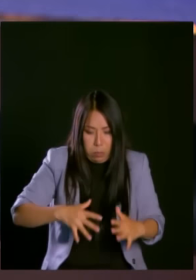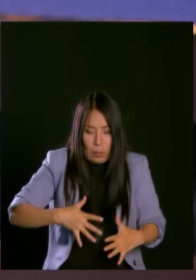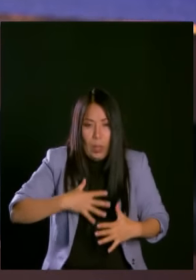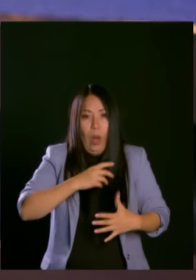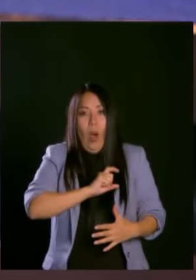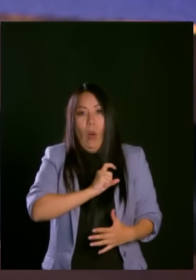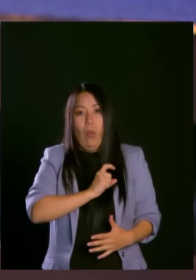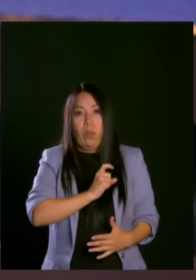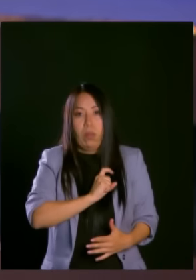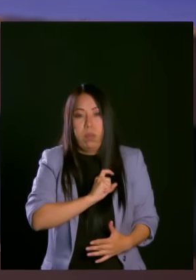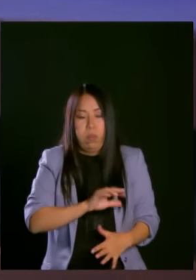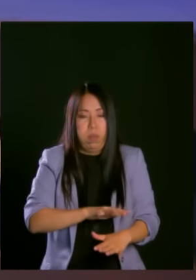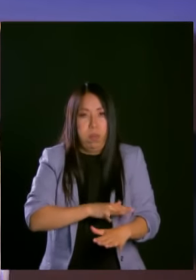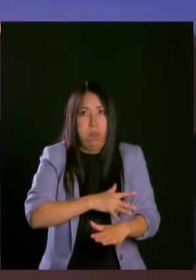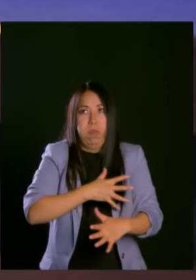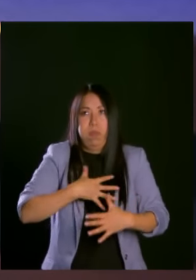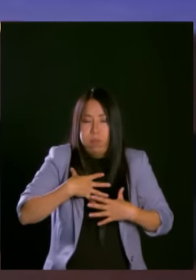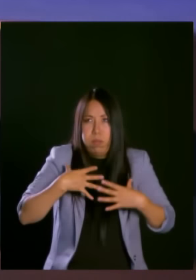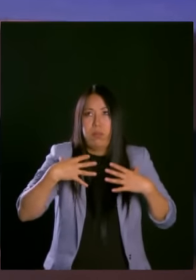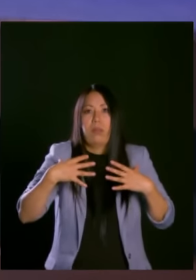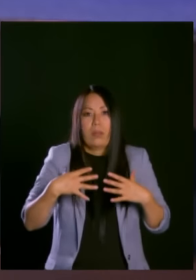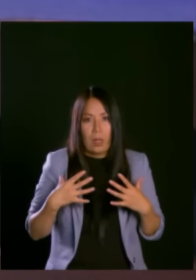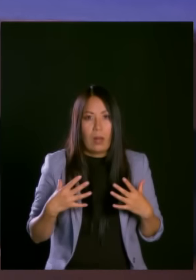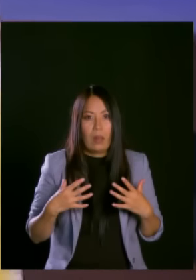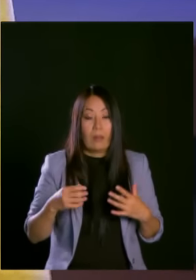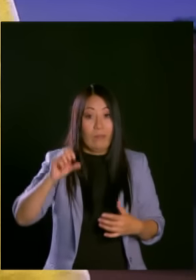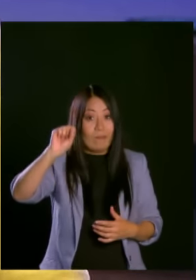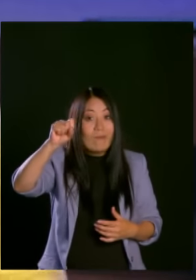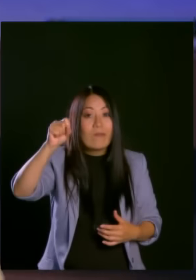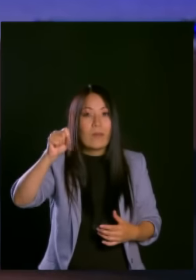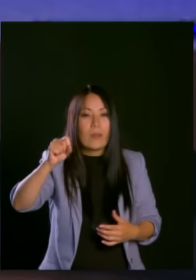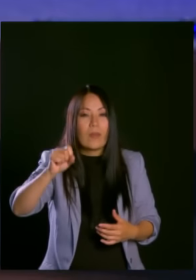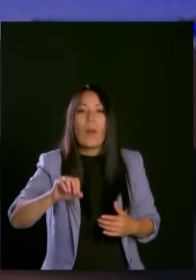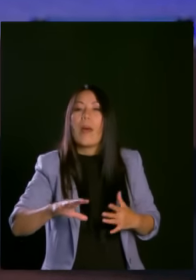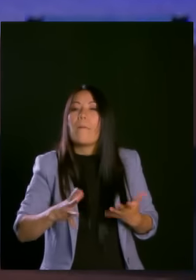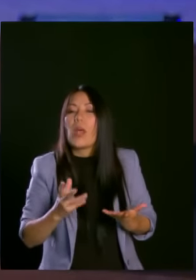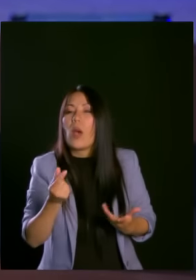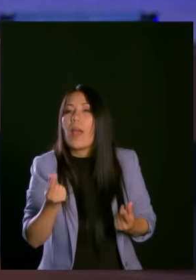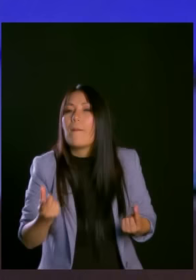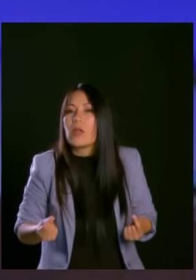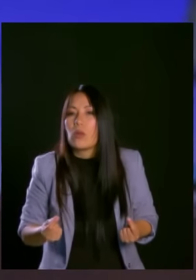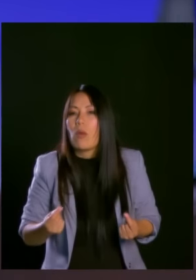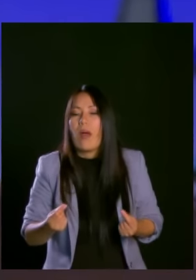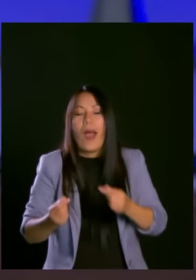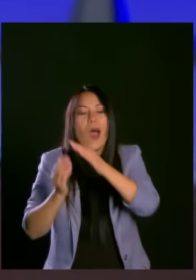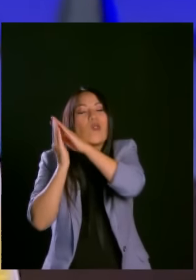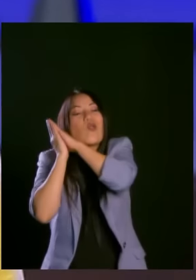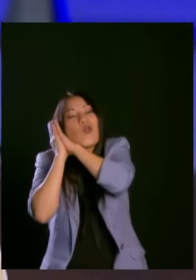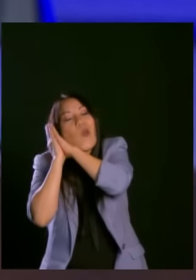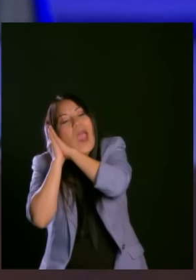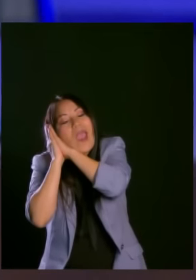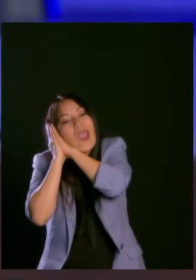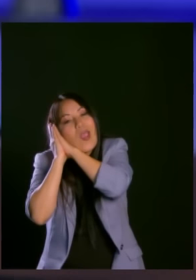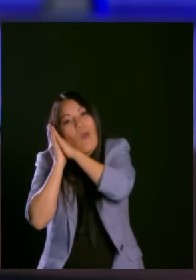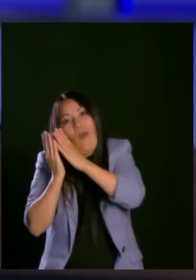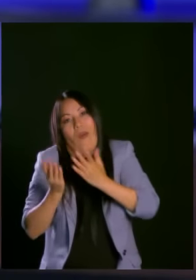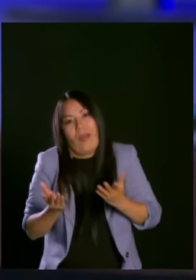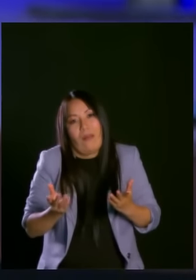adrenalina? ¿Sí o no? Pregunto, ¿era verdad o mentira? ¿Cómo puede ser que una